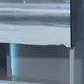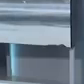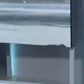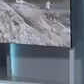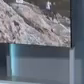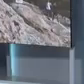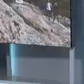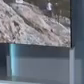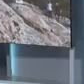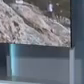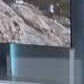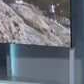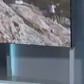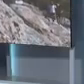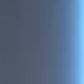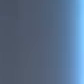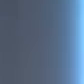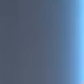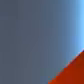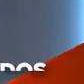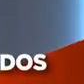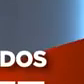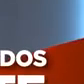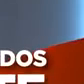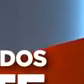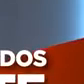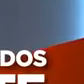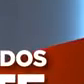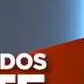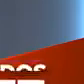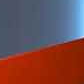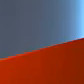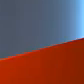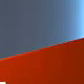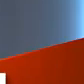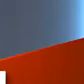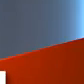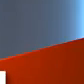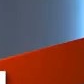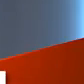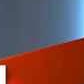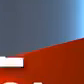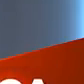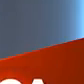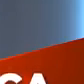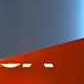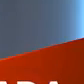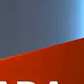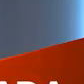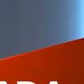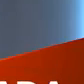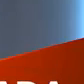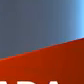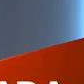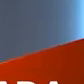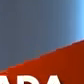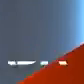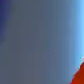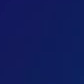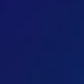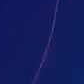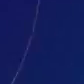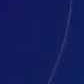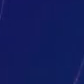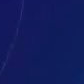mirada diferente al panorama internacional. Sigamos conectados 24/7 con información útil, dinámica y